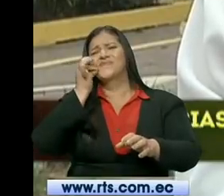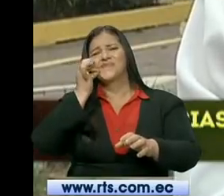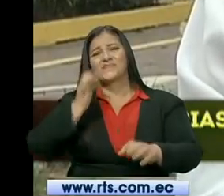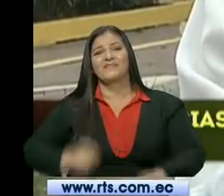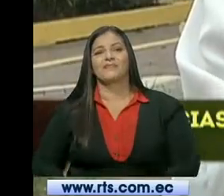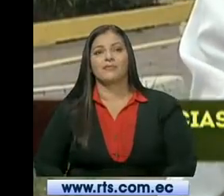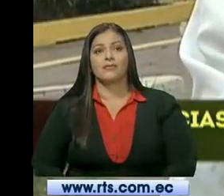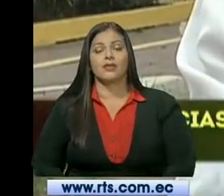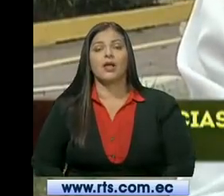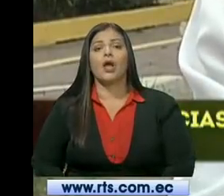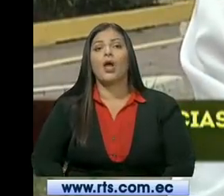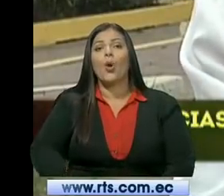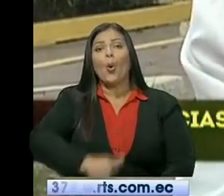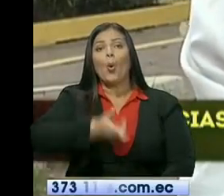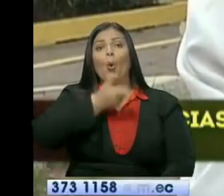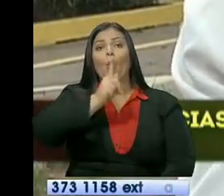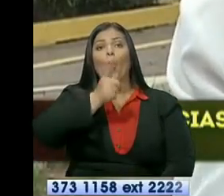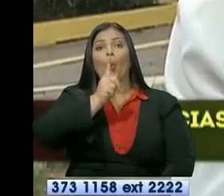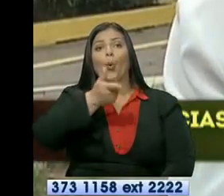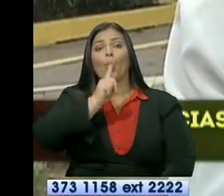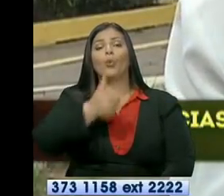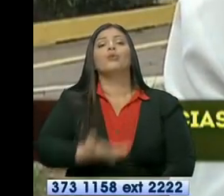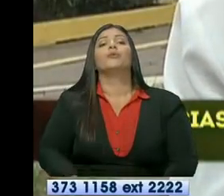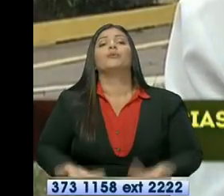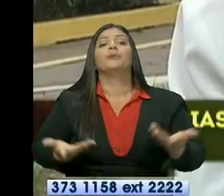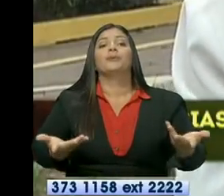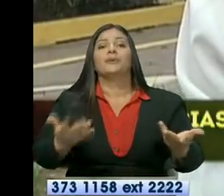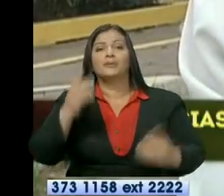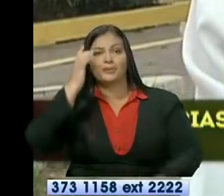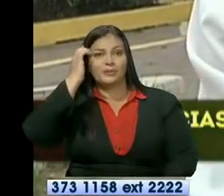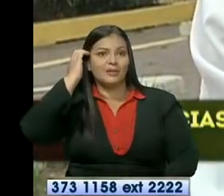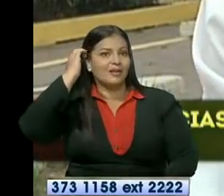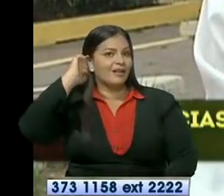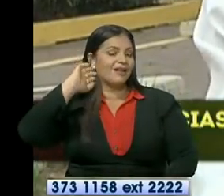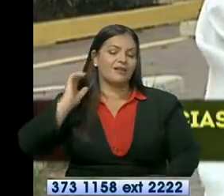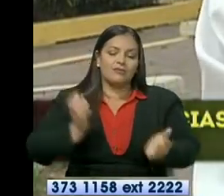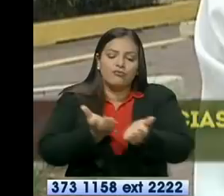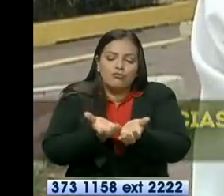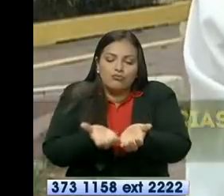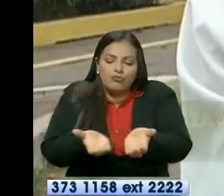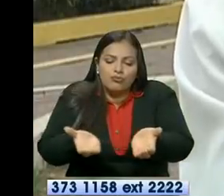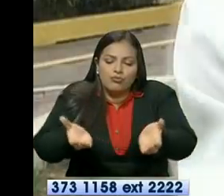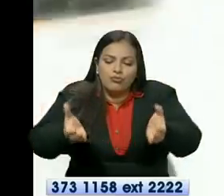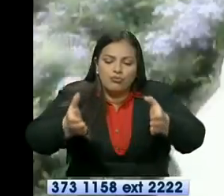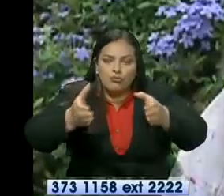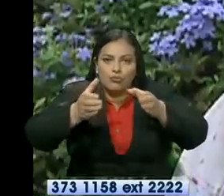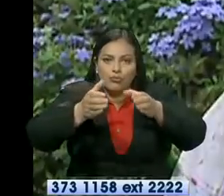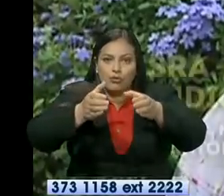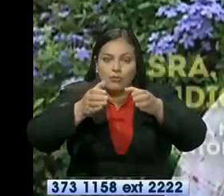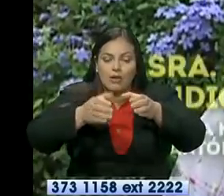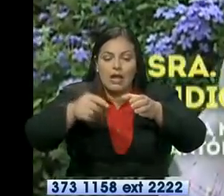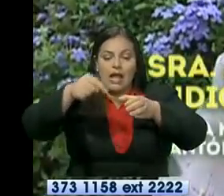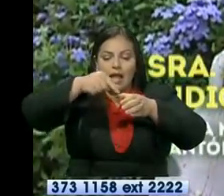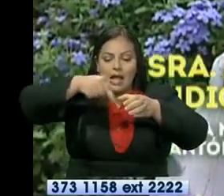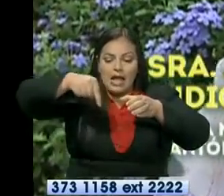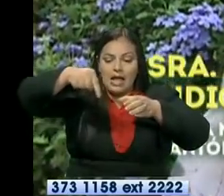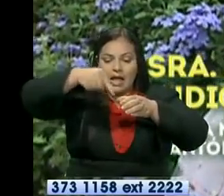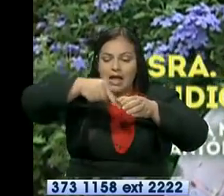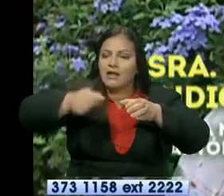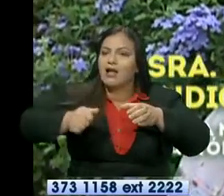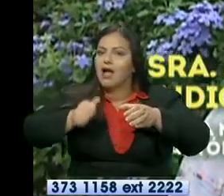bototos, que ahí llevaban el jugo o bien la agüita para el trabajador. Y nos venimos